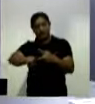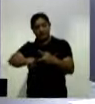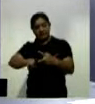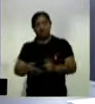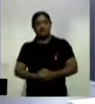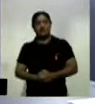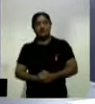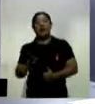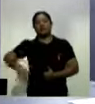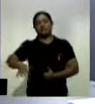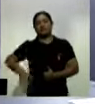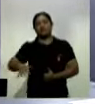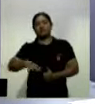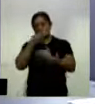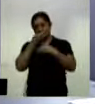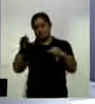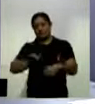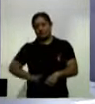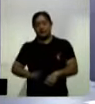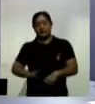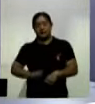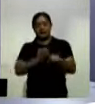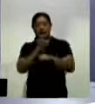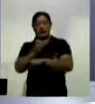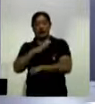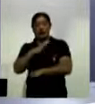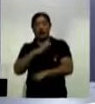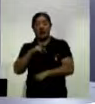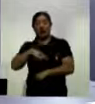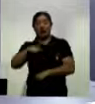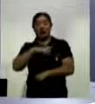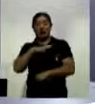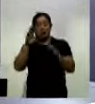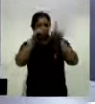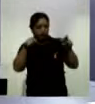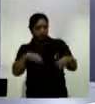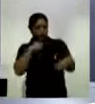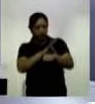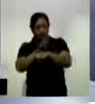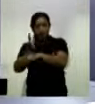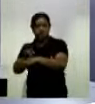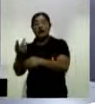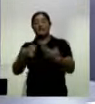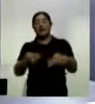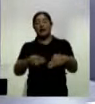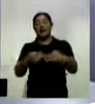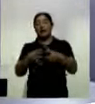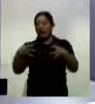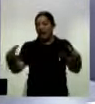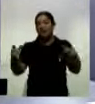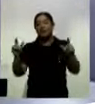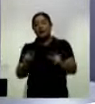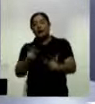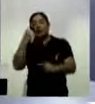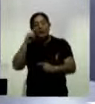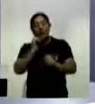como se lo estábamos adelantando, el gobierno del estado mantiene la operación de filtros sanitarios en tianguis y mercados de la entidad. Esto con la